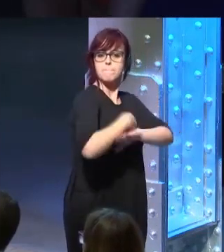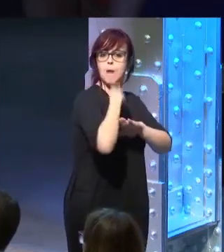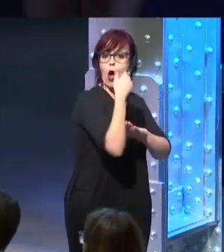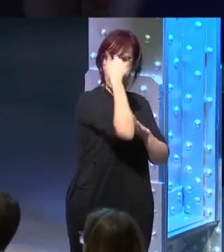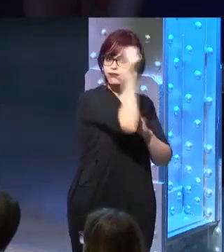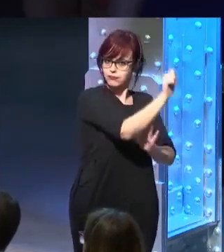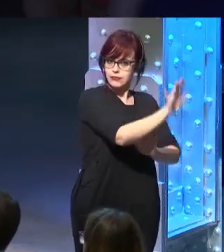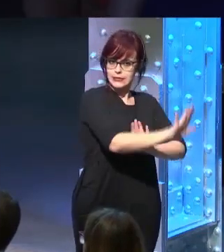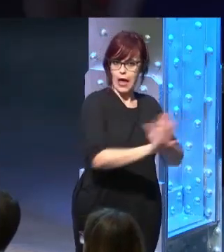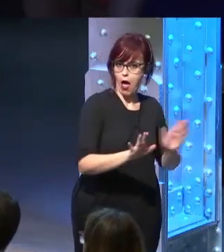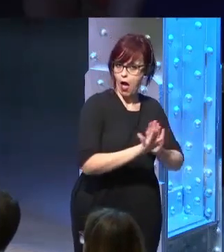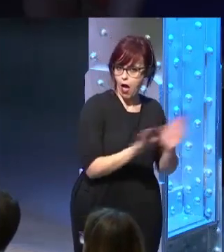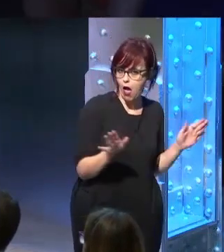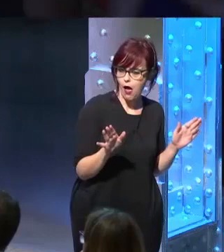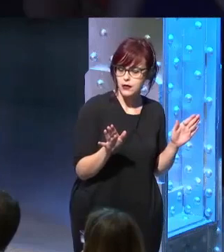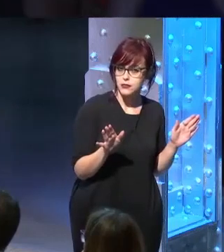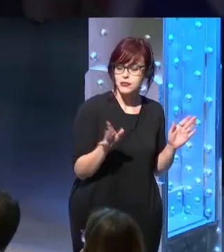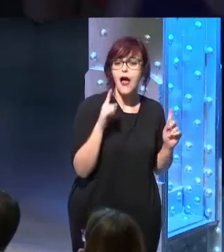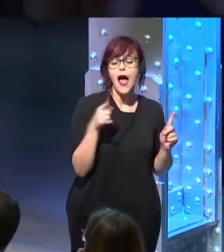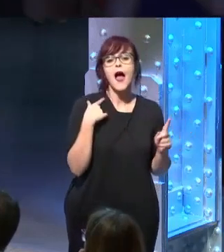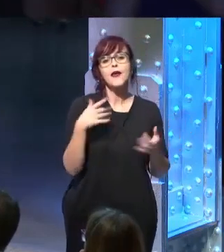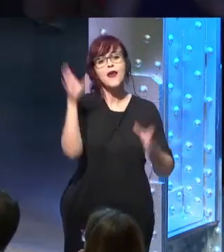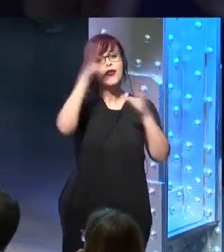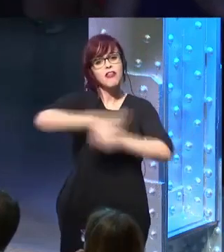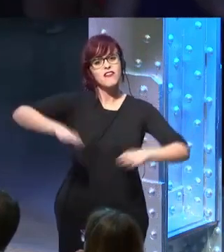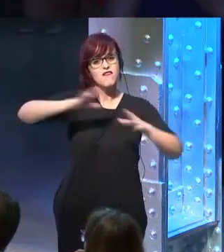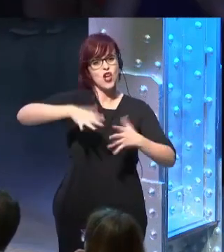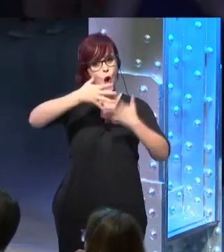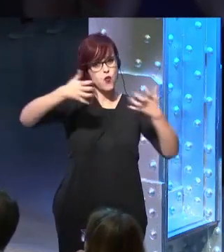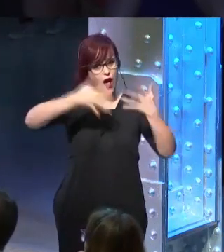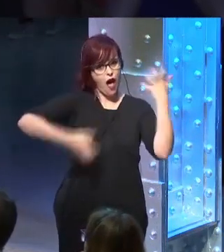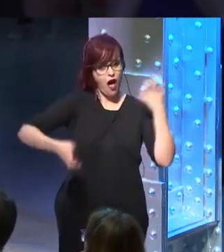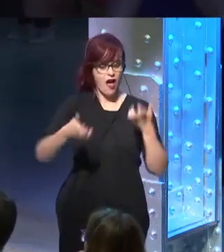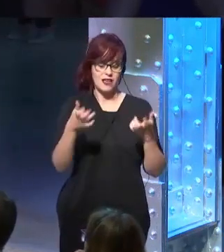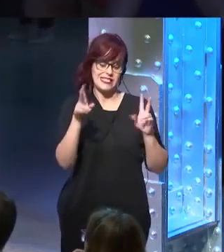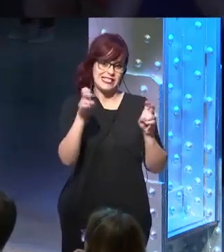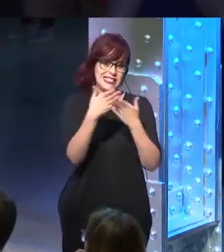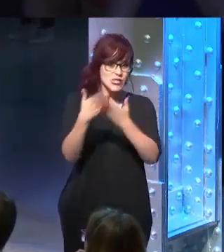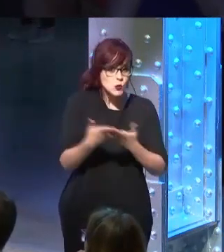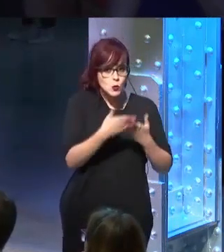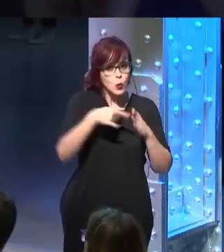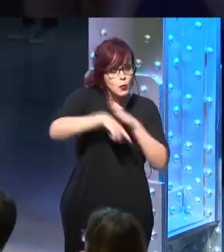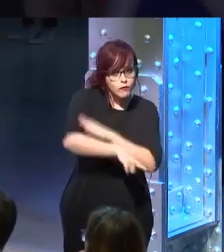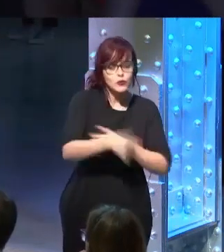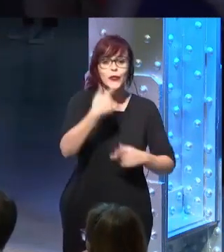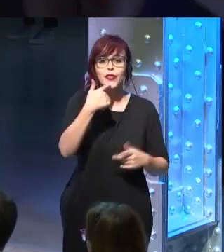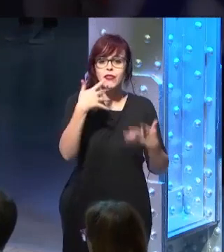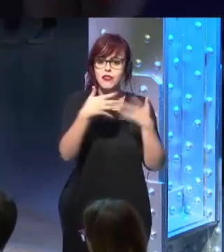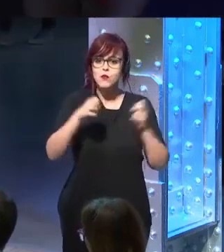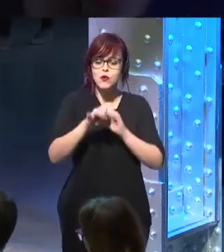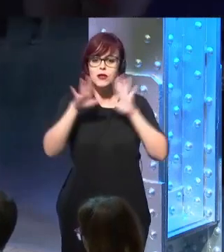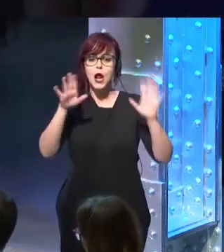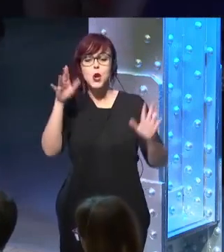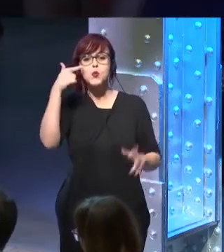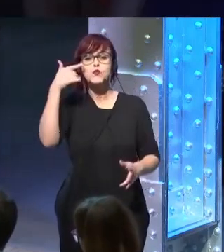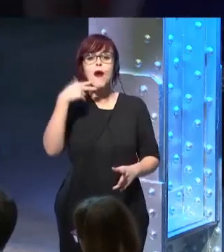hombres. Un tratado científico antiguo, de hecho, explícitamente dice que